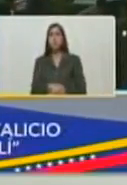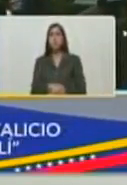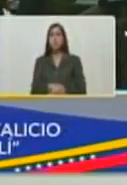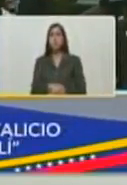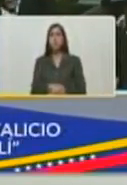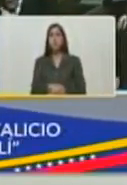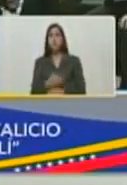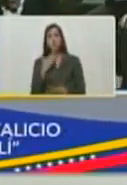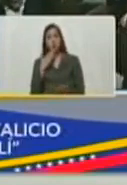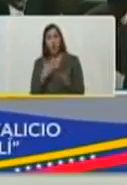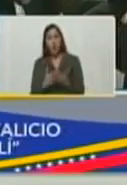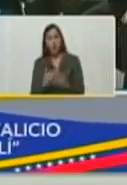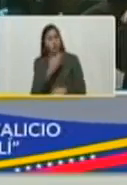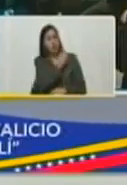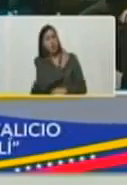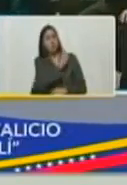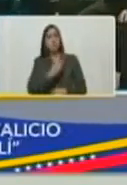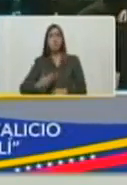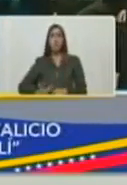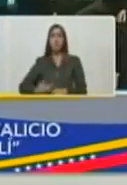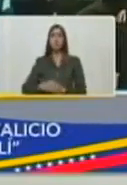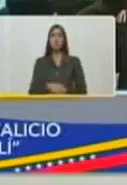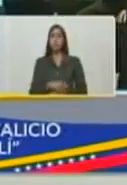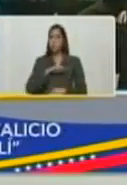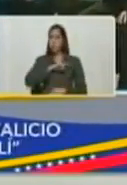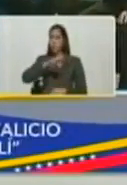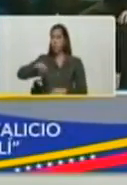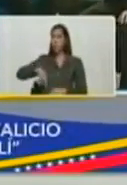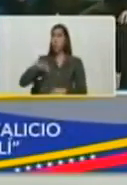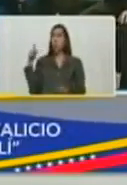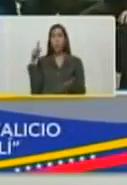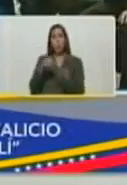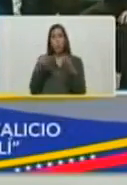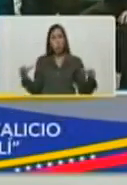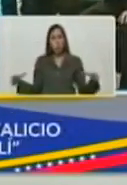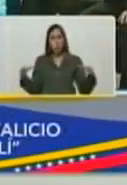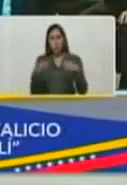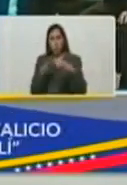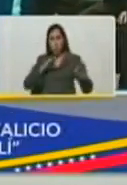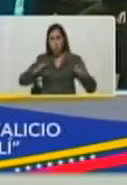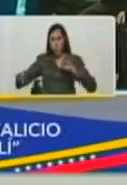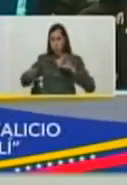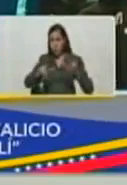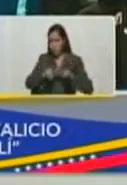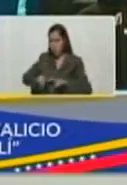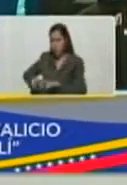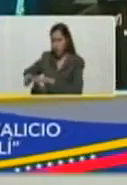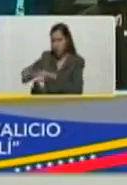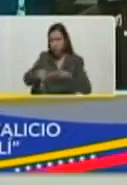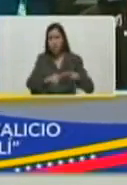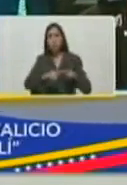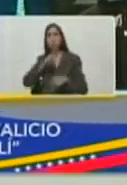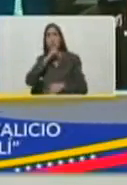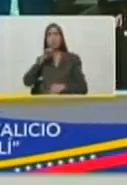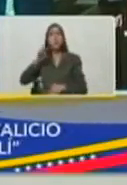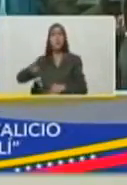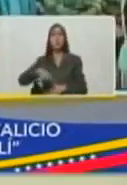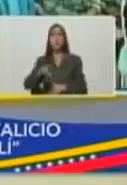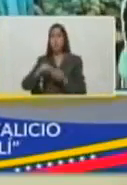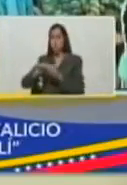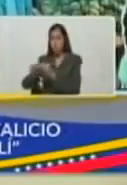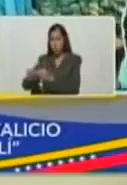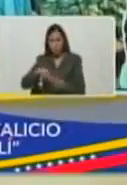Gracias, señor presidente. Bueno, estamos aquí reunidos en la sala Ríos Reina del Teresa Carreño, hermosamente recuperada por el